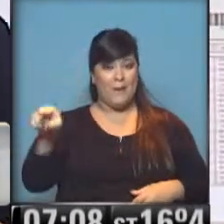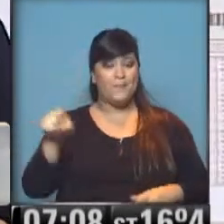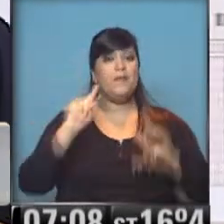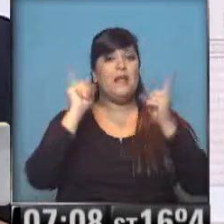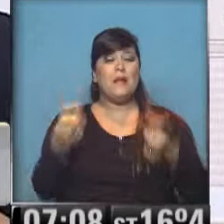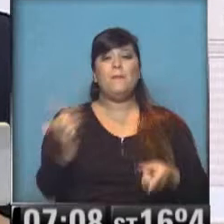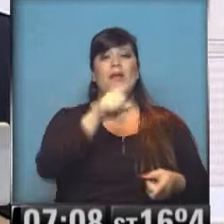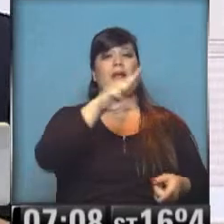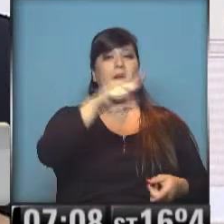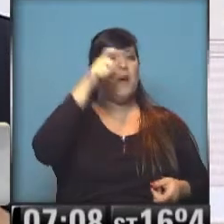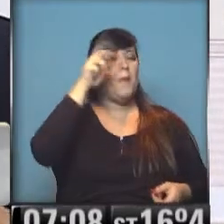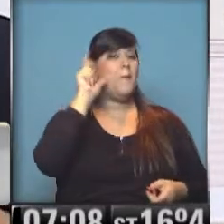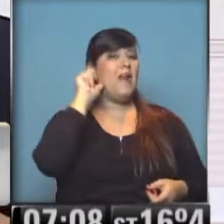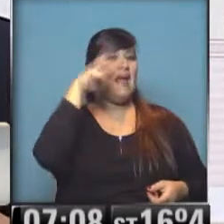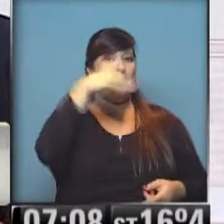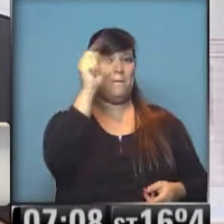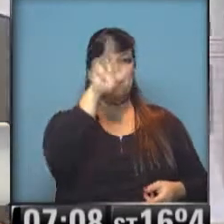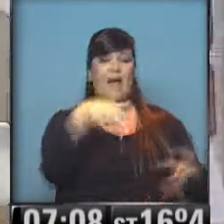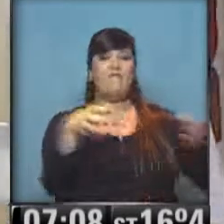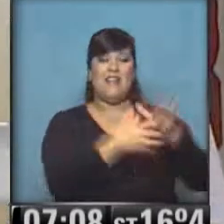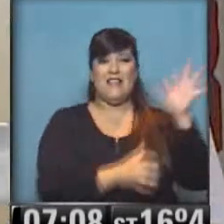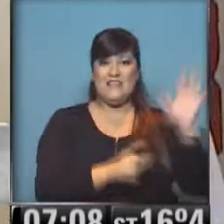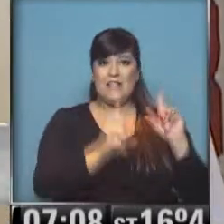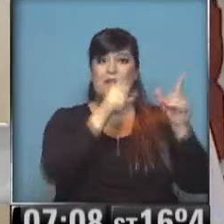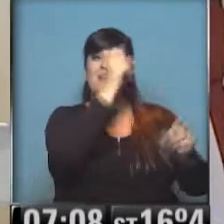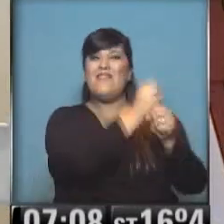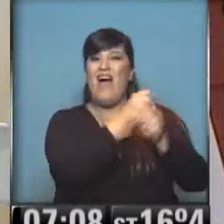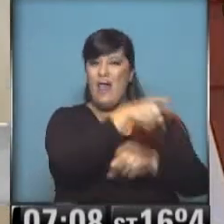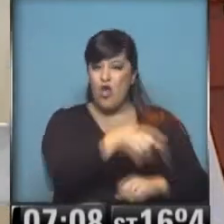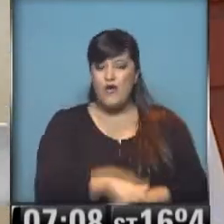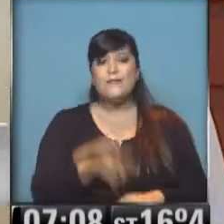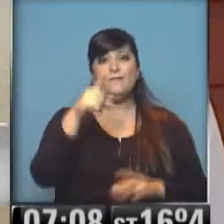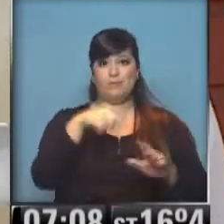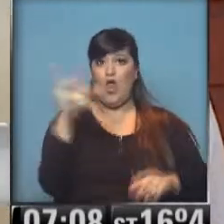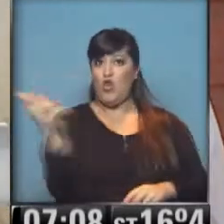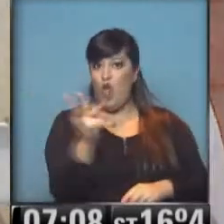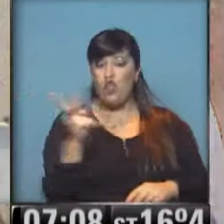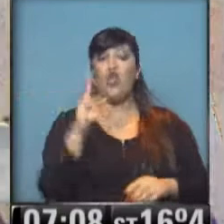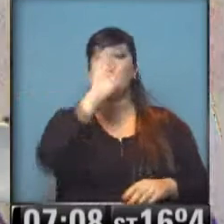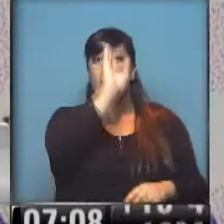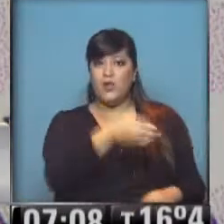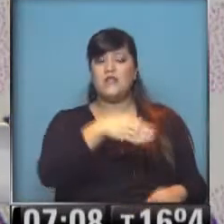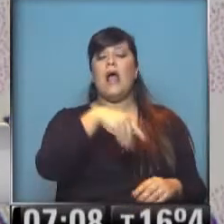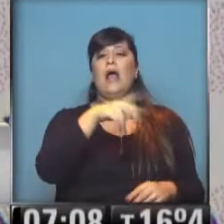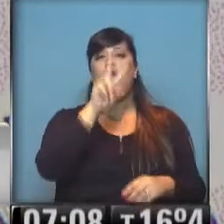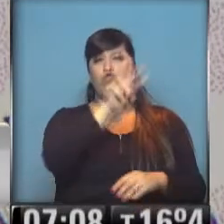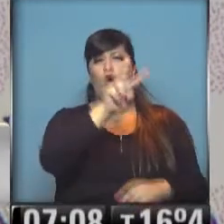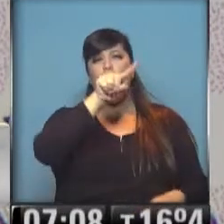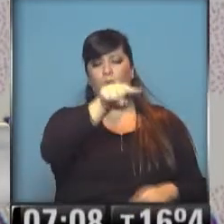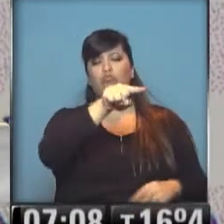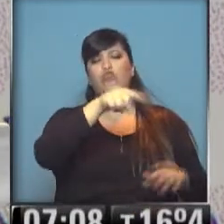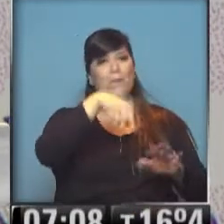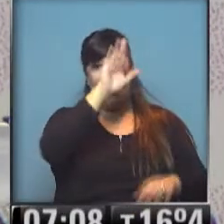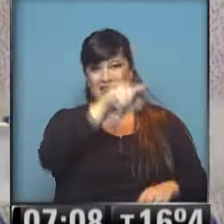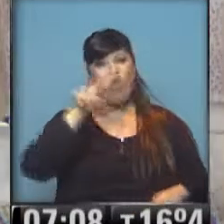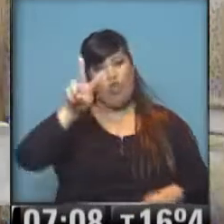Miriam Bregman, recordemos, del Frente de Izquierda y de los Trabajadores, que superaron más de 2 puntos porcentuales.